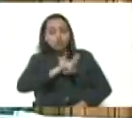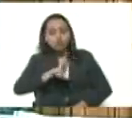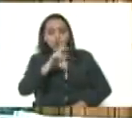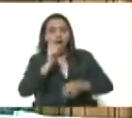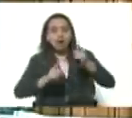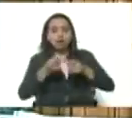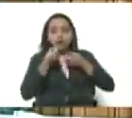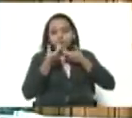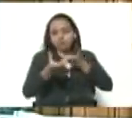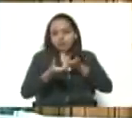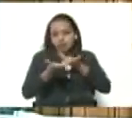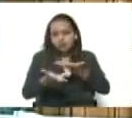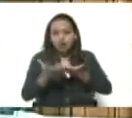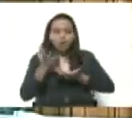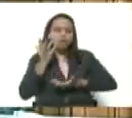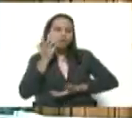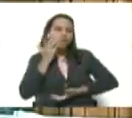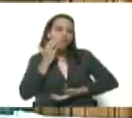expresiones